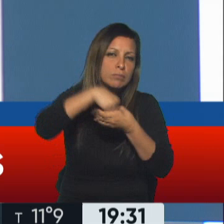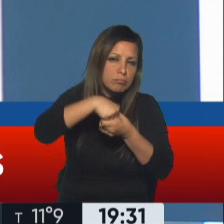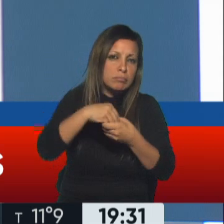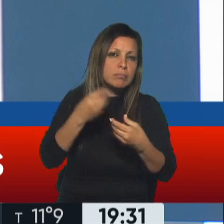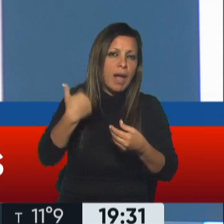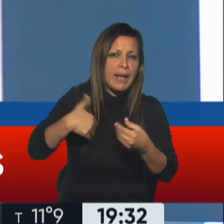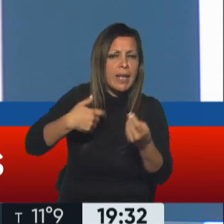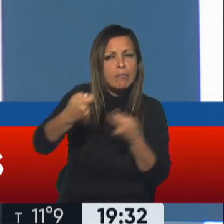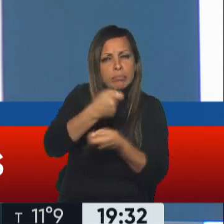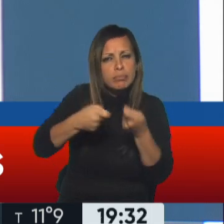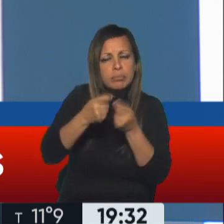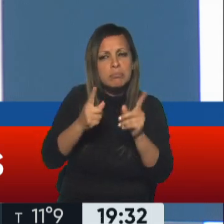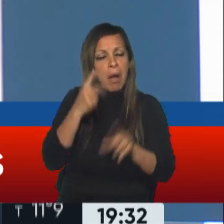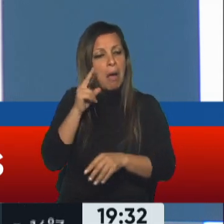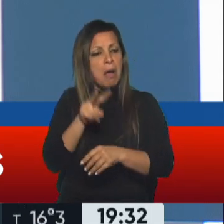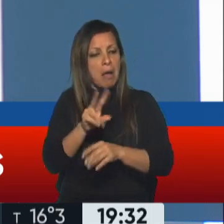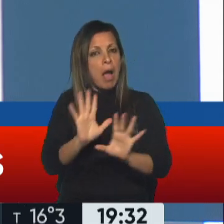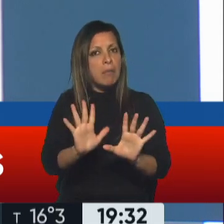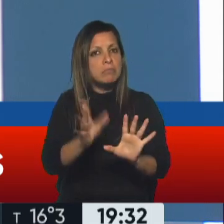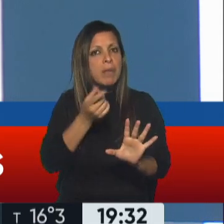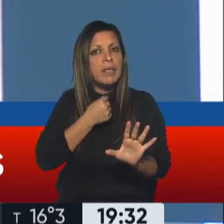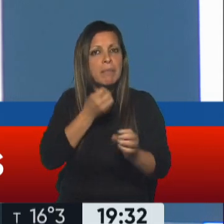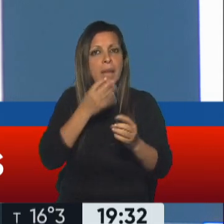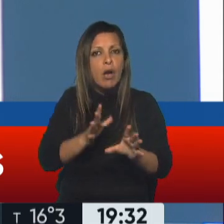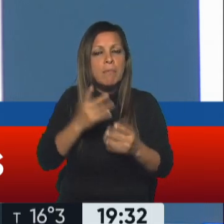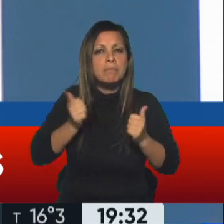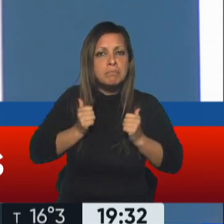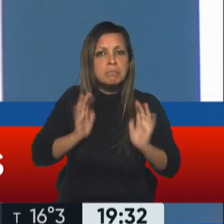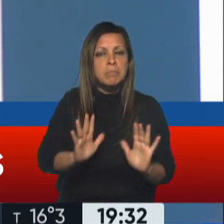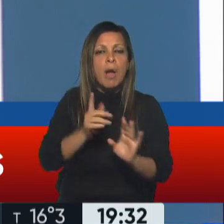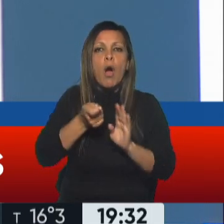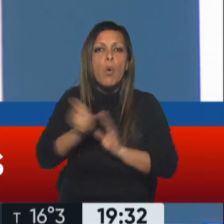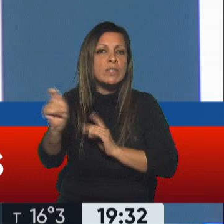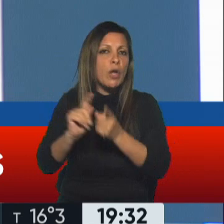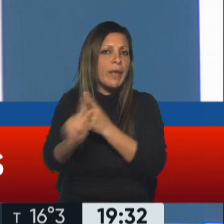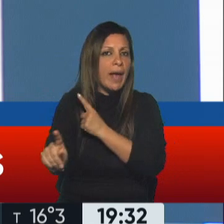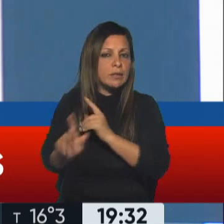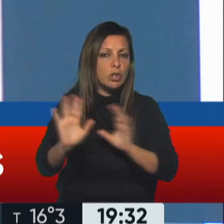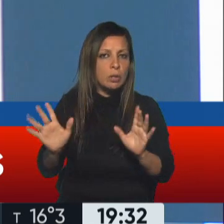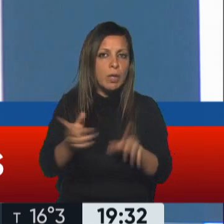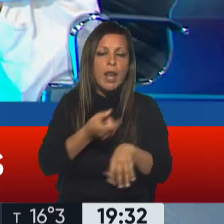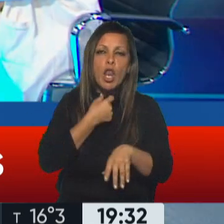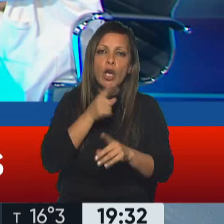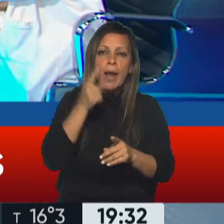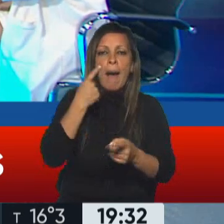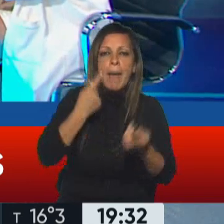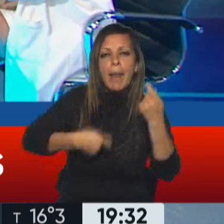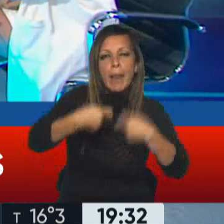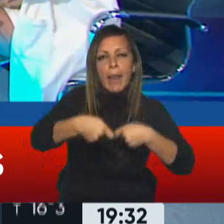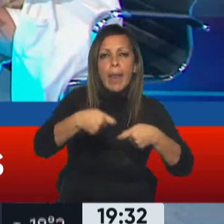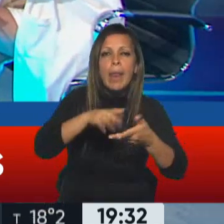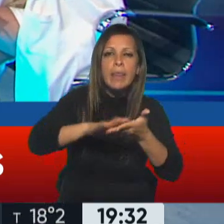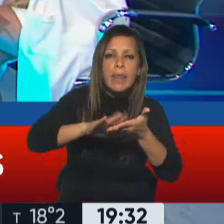se utilizan, que eligieron la instancia judicial porque estaban disconformes con no aceptaron la reestructuración, digamos. Exactamente, es una opción